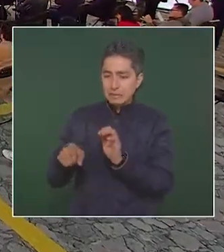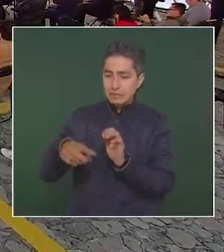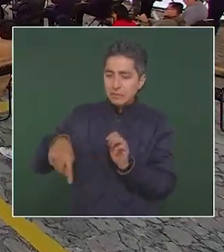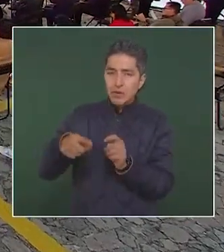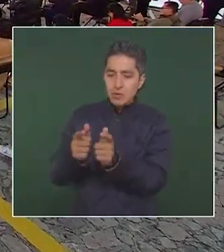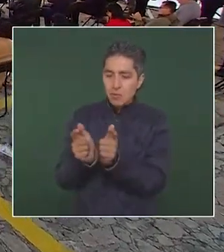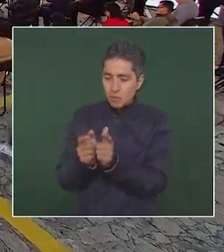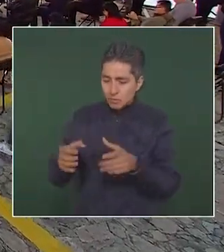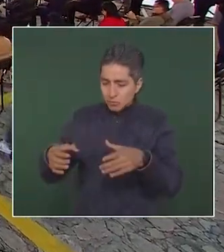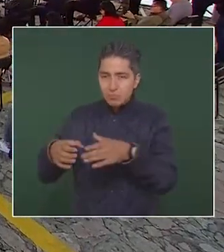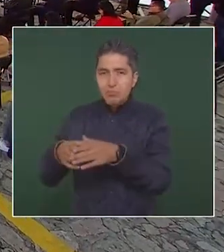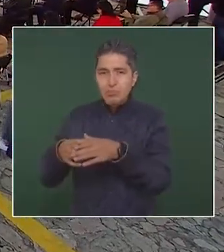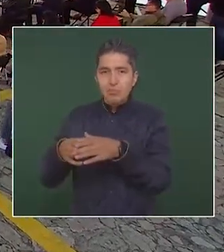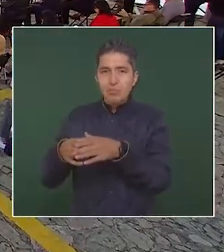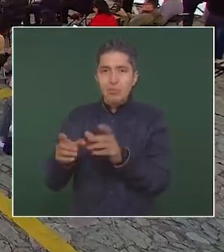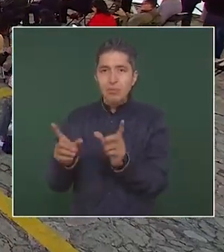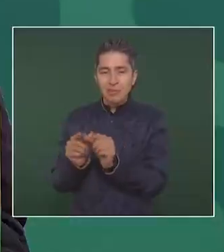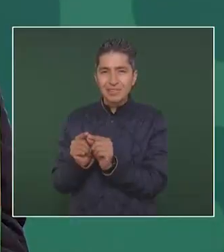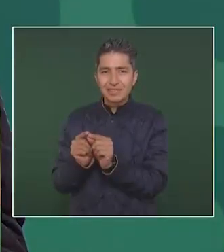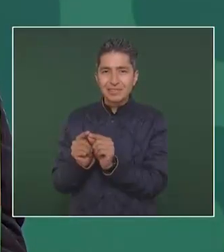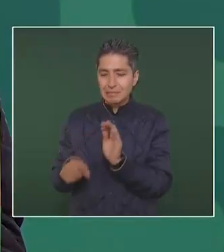rapaz.